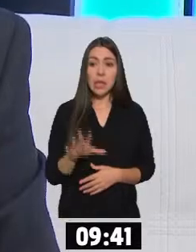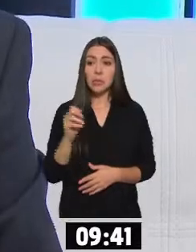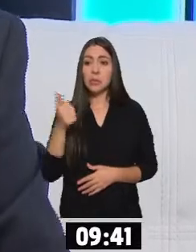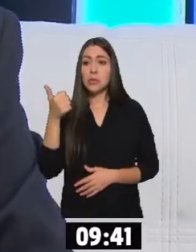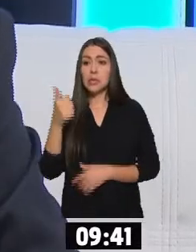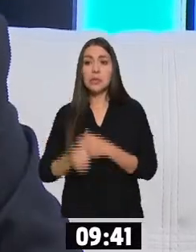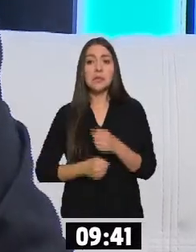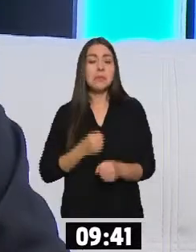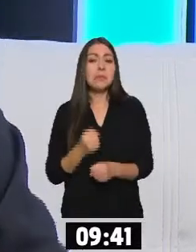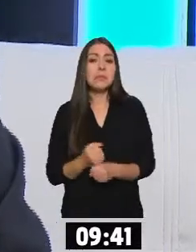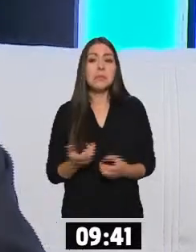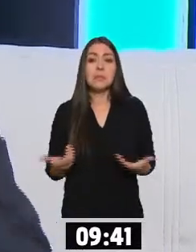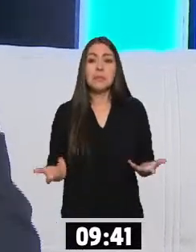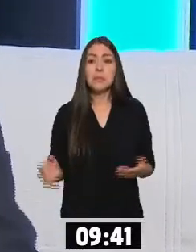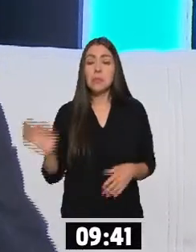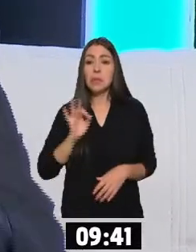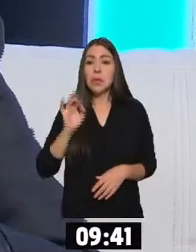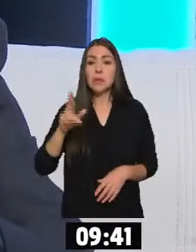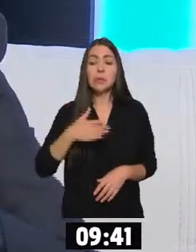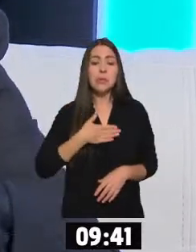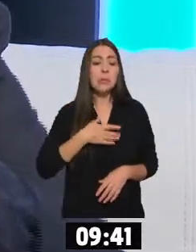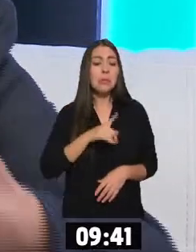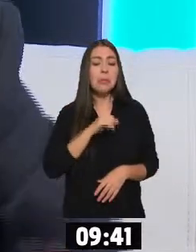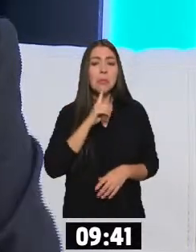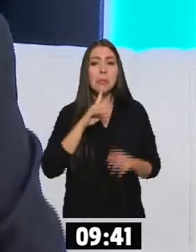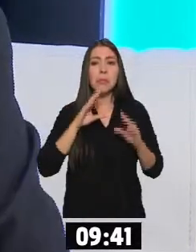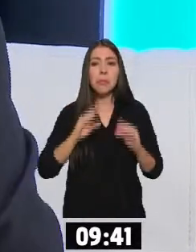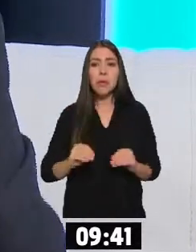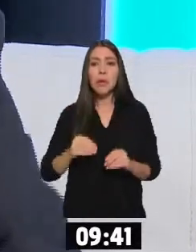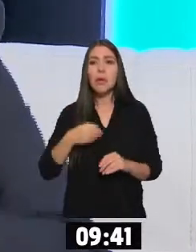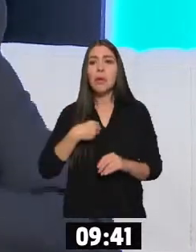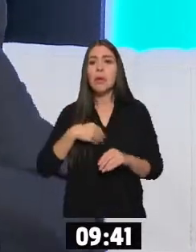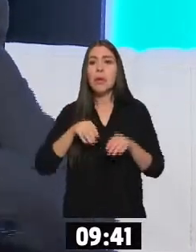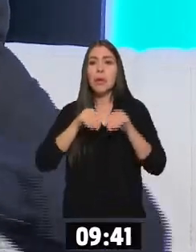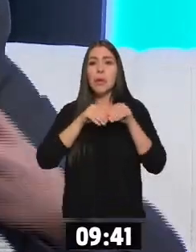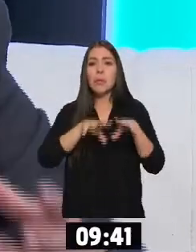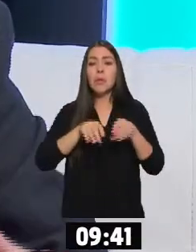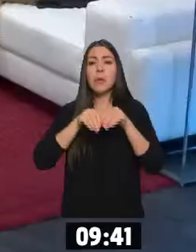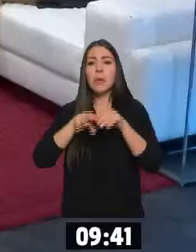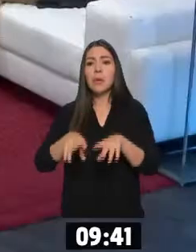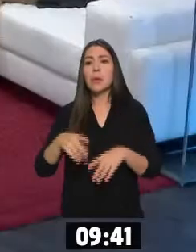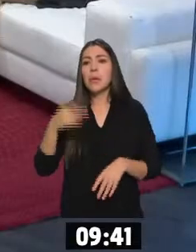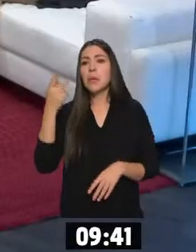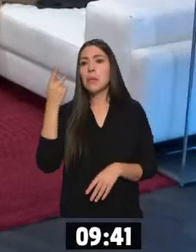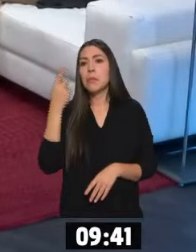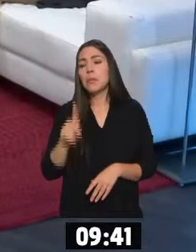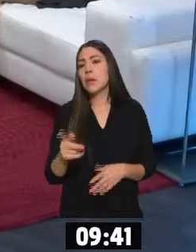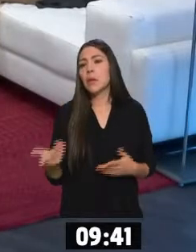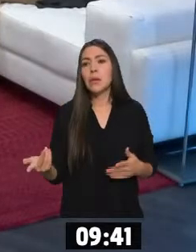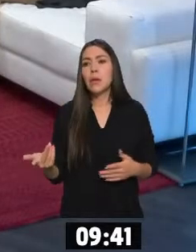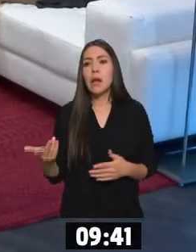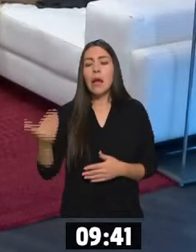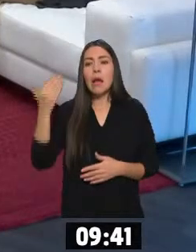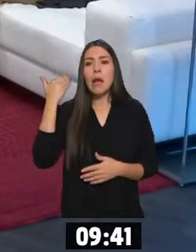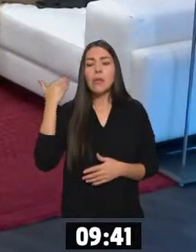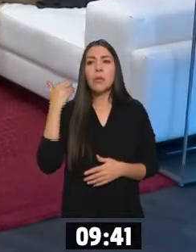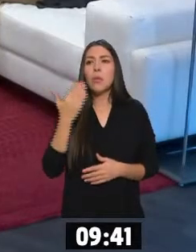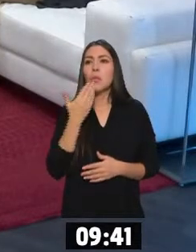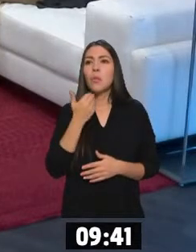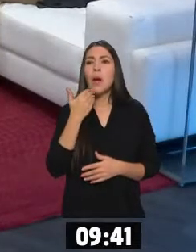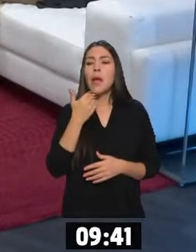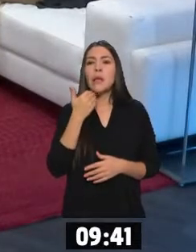todos. A lo mejor yo lo decía, y lo decía en espacios, en los medios. Tu servidora, pero no tenía